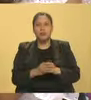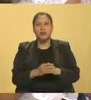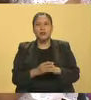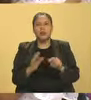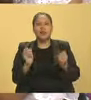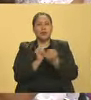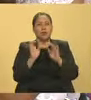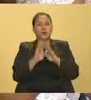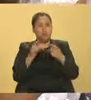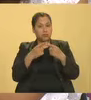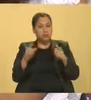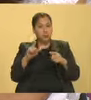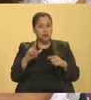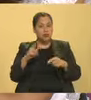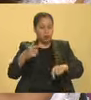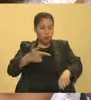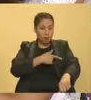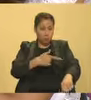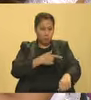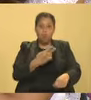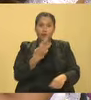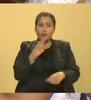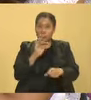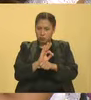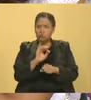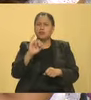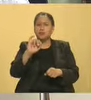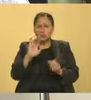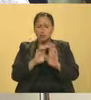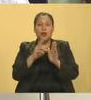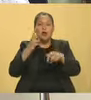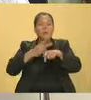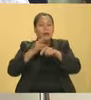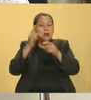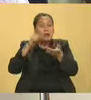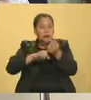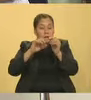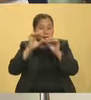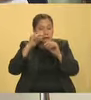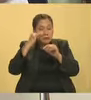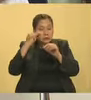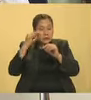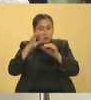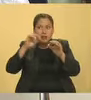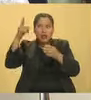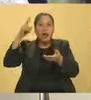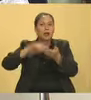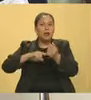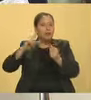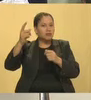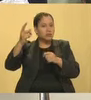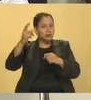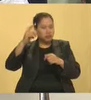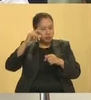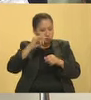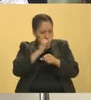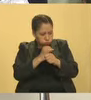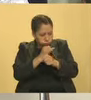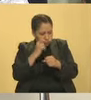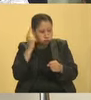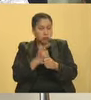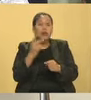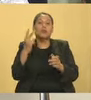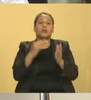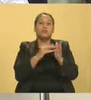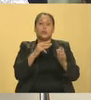de láser, ¿sí funciona? Funciona. Esto es un descubrimiento de los grandes esteticians del